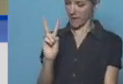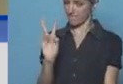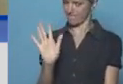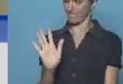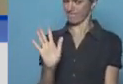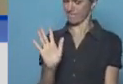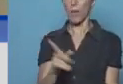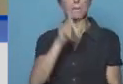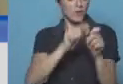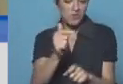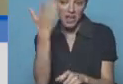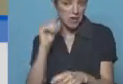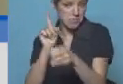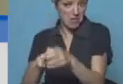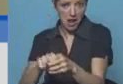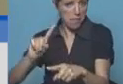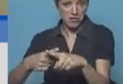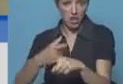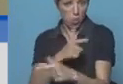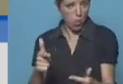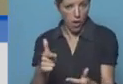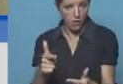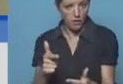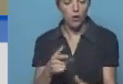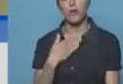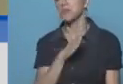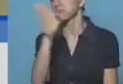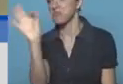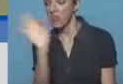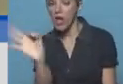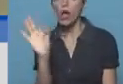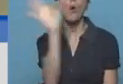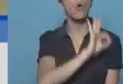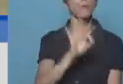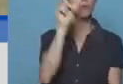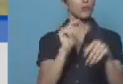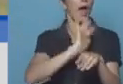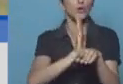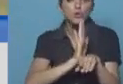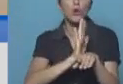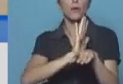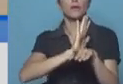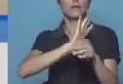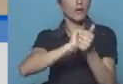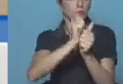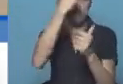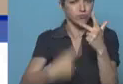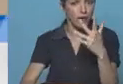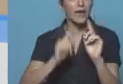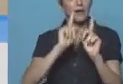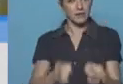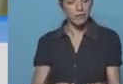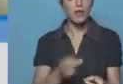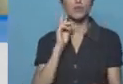participaba en política, que no se acercaba a ningún local partidario, artistas, como los hemos visto participar arriba subidos